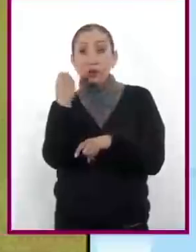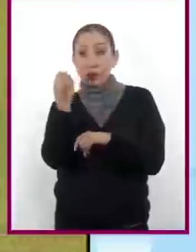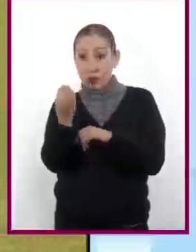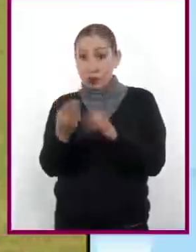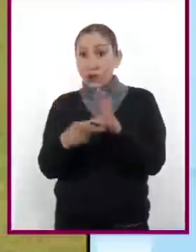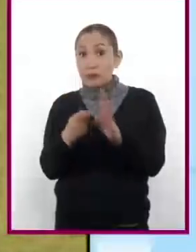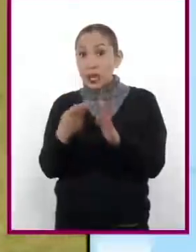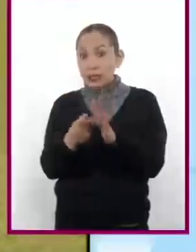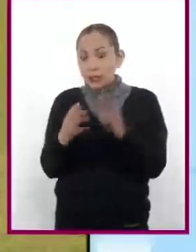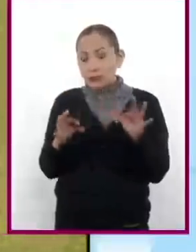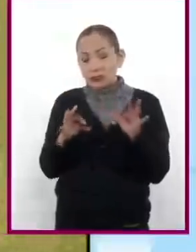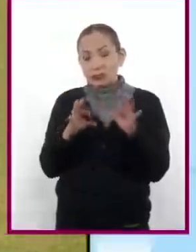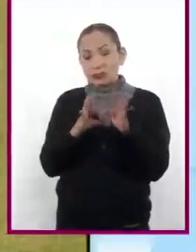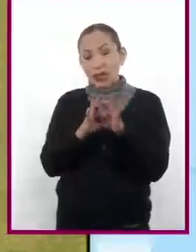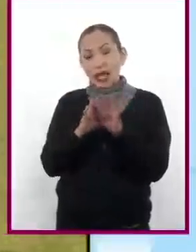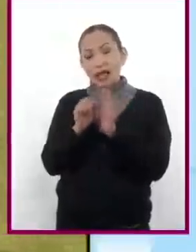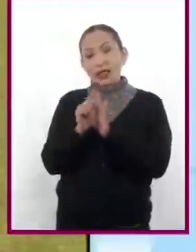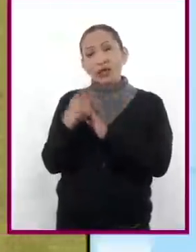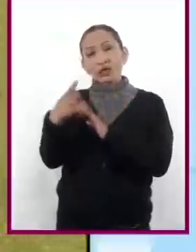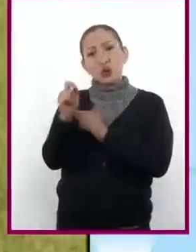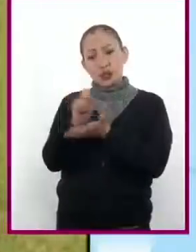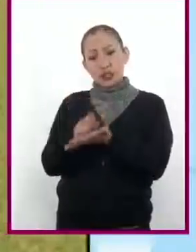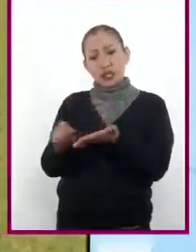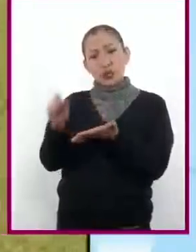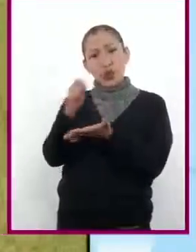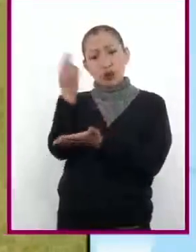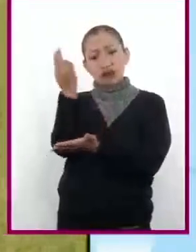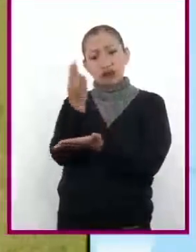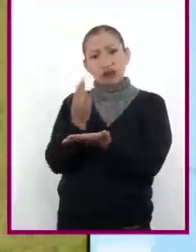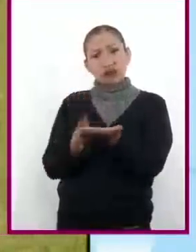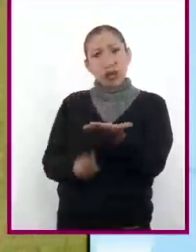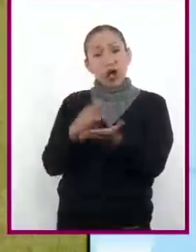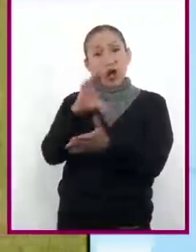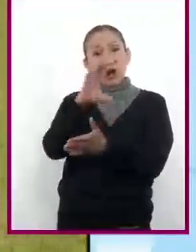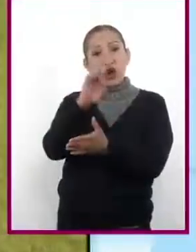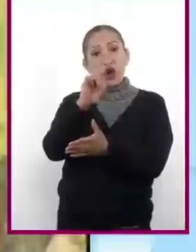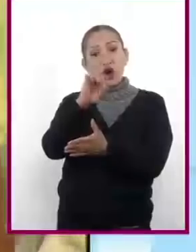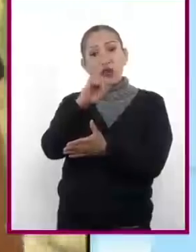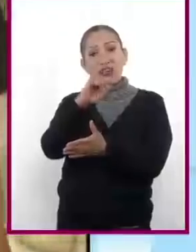casos acompañada de sistemas de escritura pictográfica en códices.